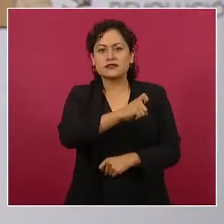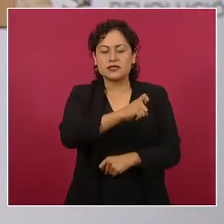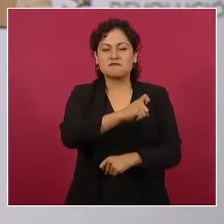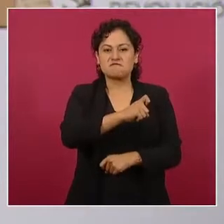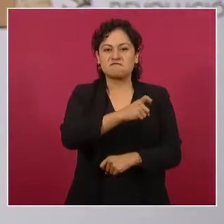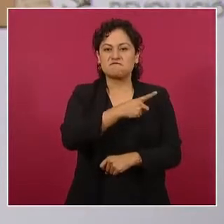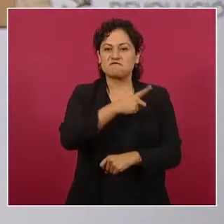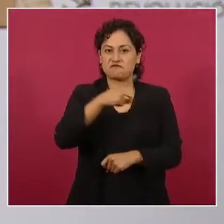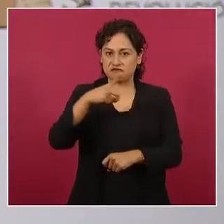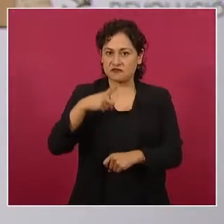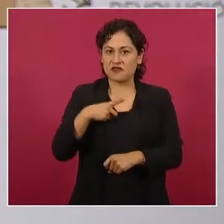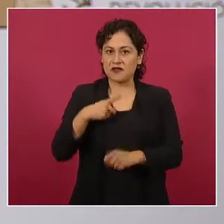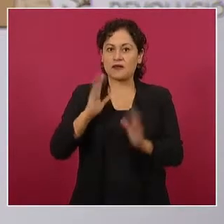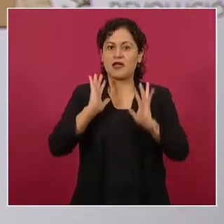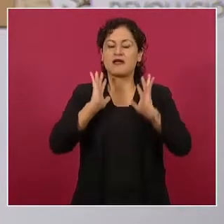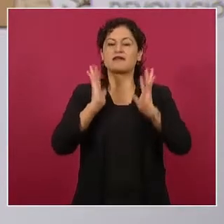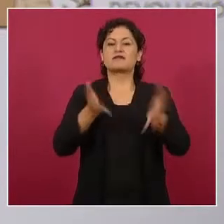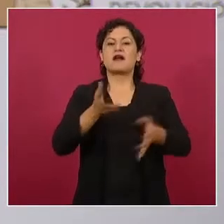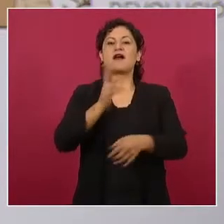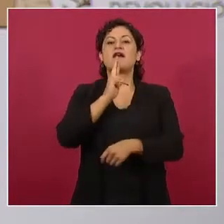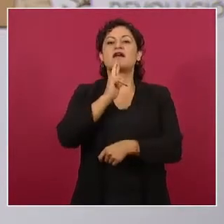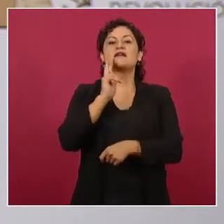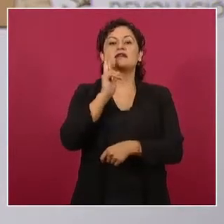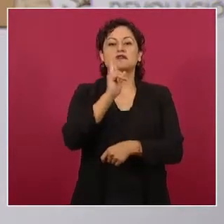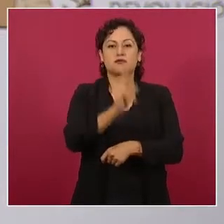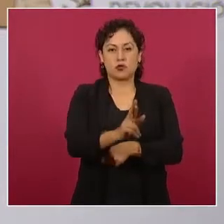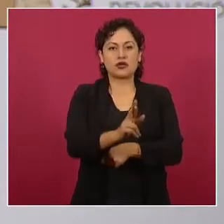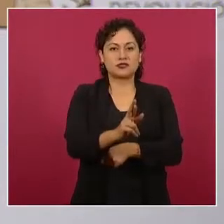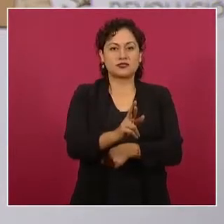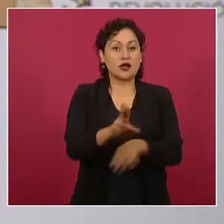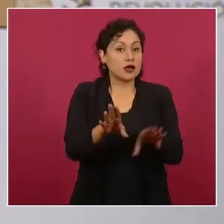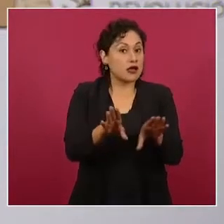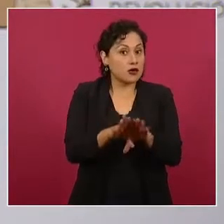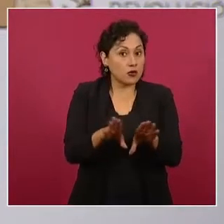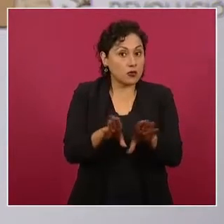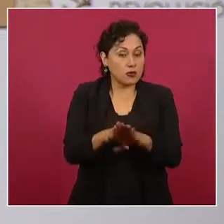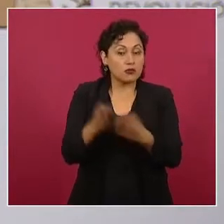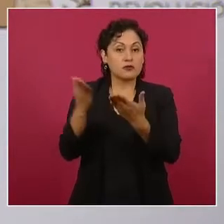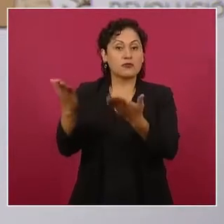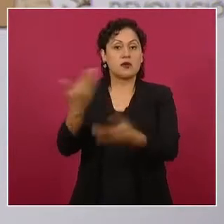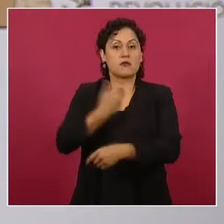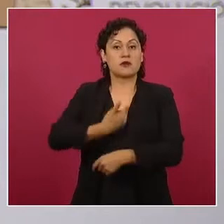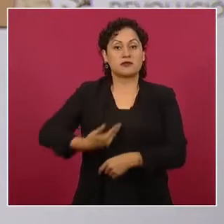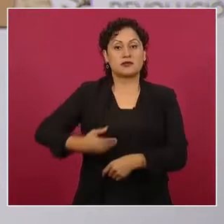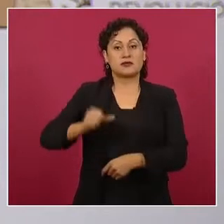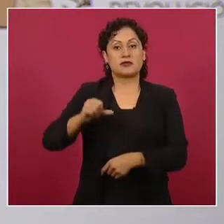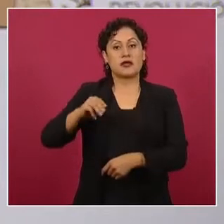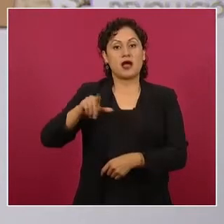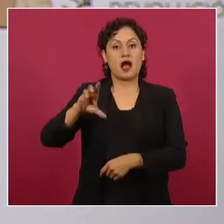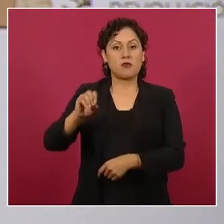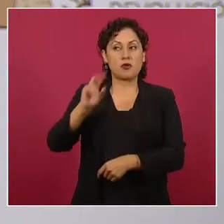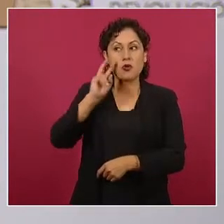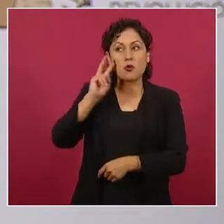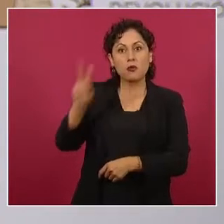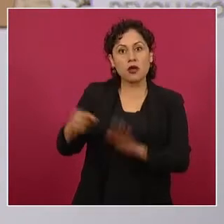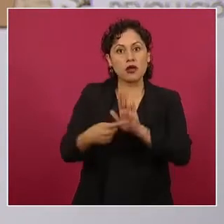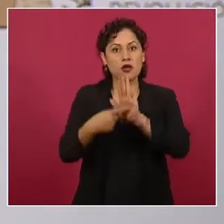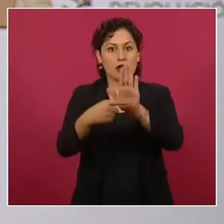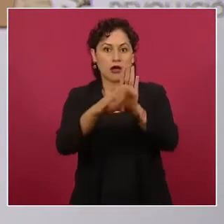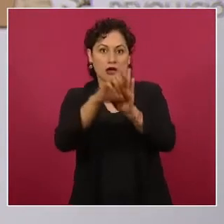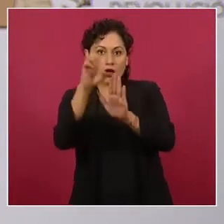ejemplo y la forma en que el licenciado Andrés Manuel López Obrador está poniendo la muestra. Queremos por